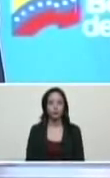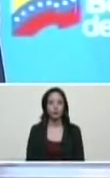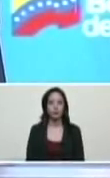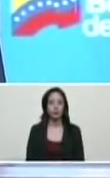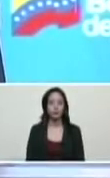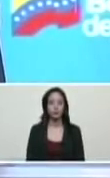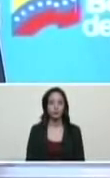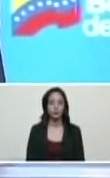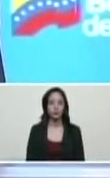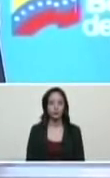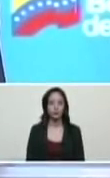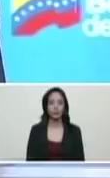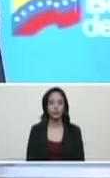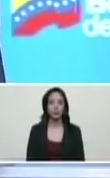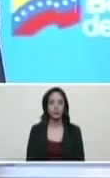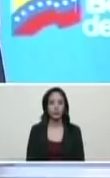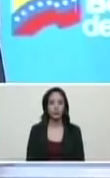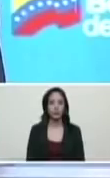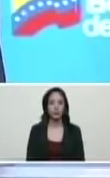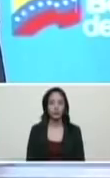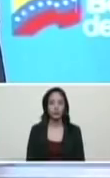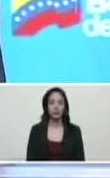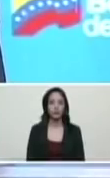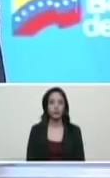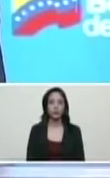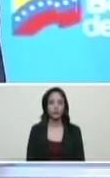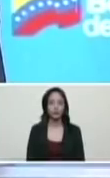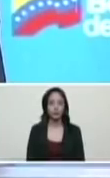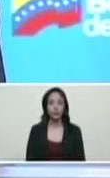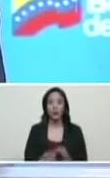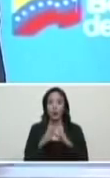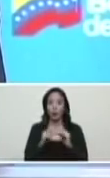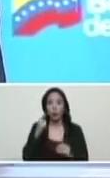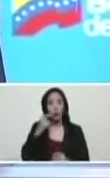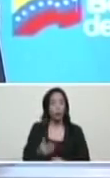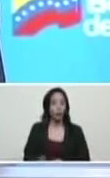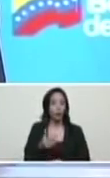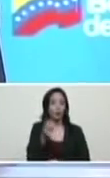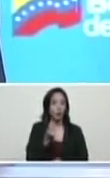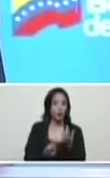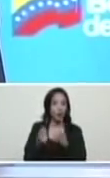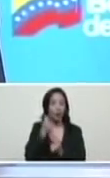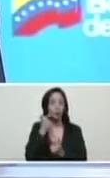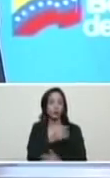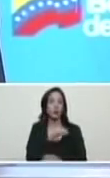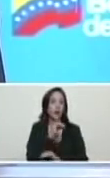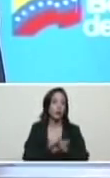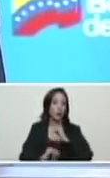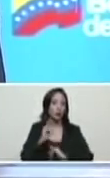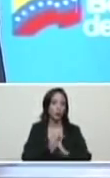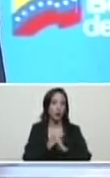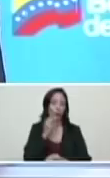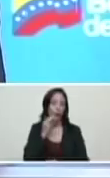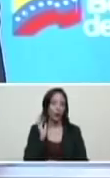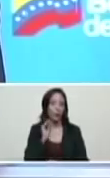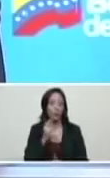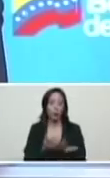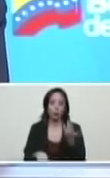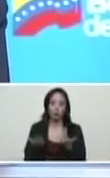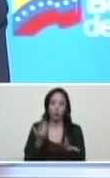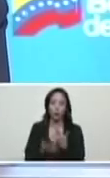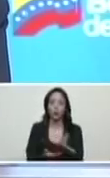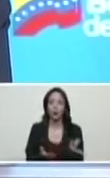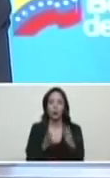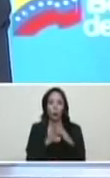y jurídicas para atraer una importante inversión internacional. Y nosotros le